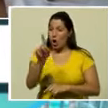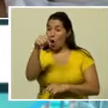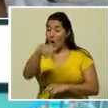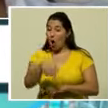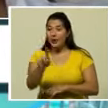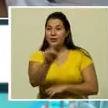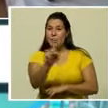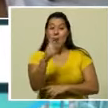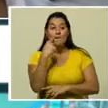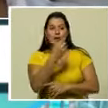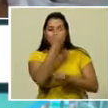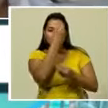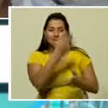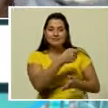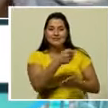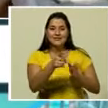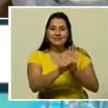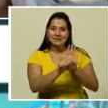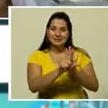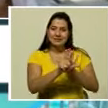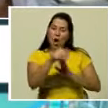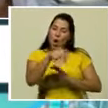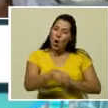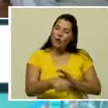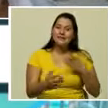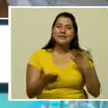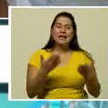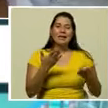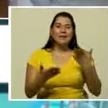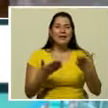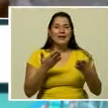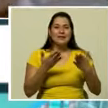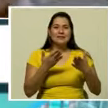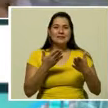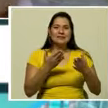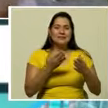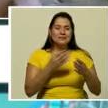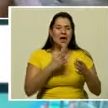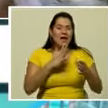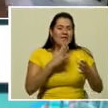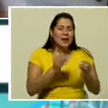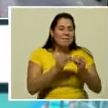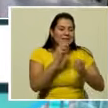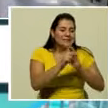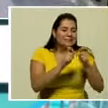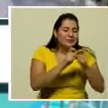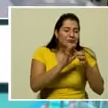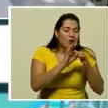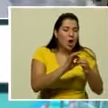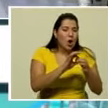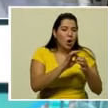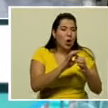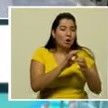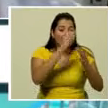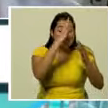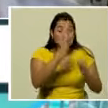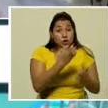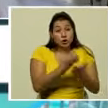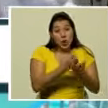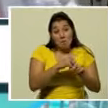más específicos, debió haber habido algún tipo de especificación sobre estas medidas, pero pronto dice que las van